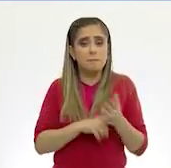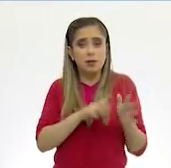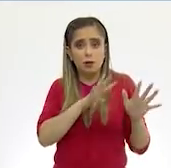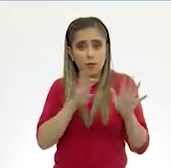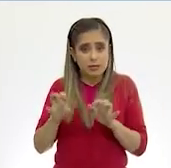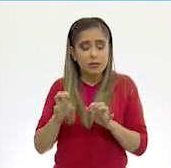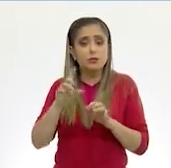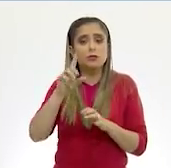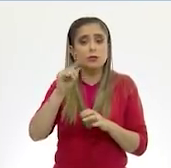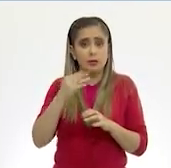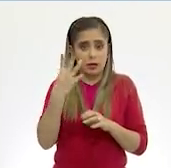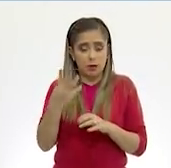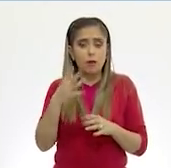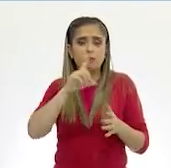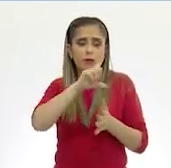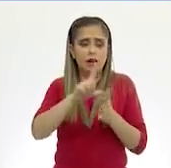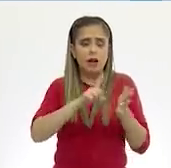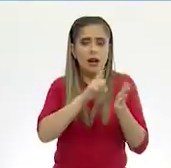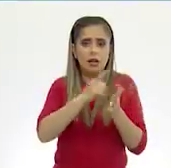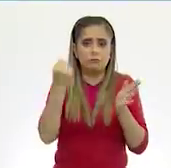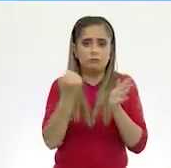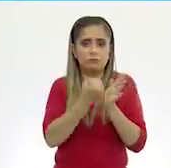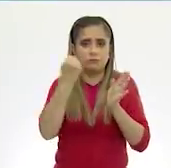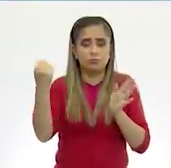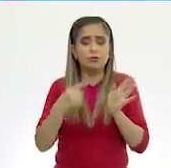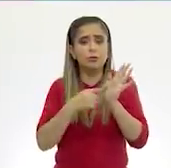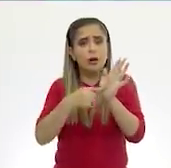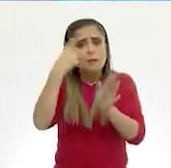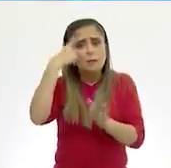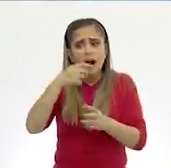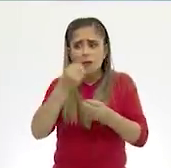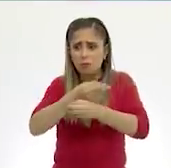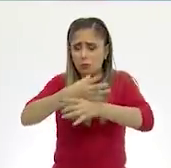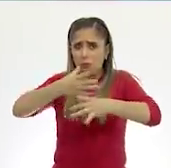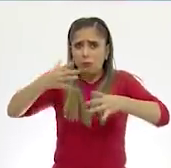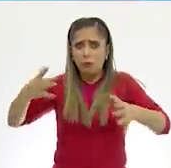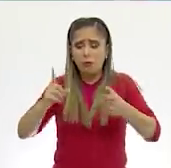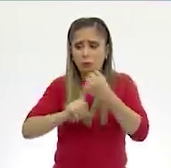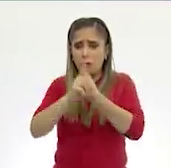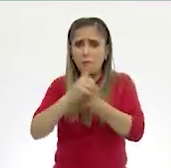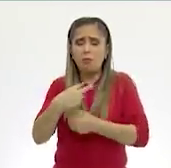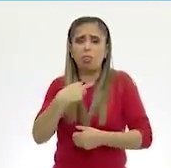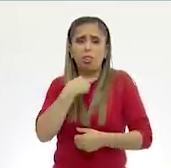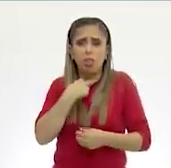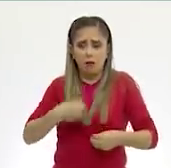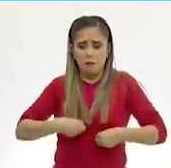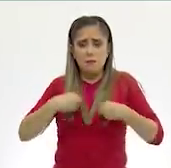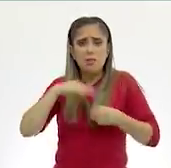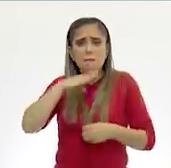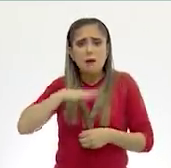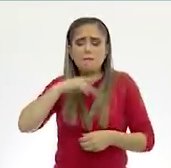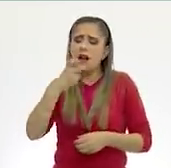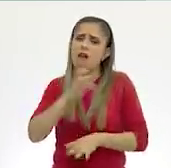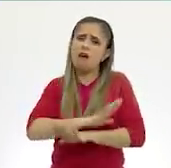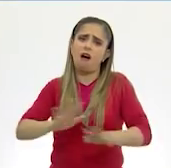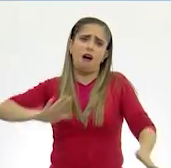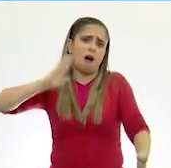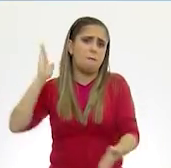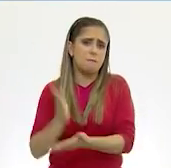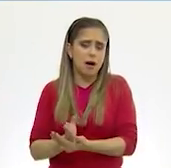de Población, con el objetivo de atender los problemas demográficos que incidían en el bienestar de los mexicanos.